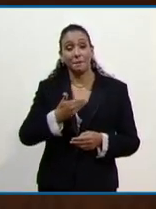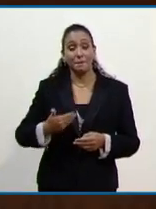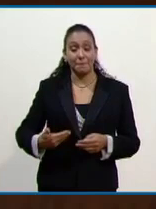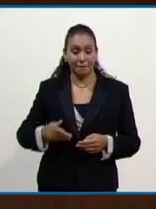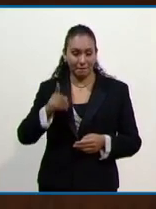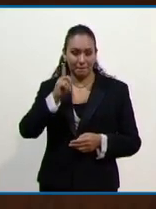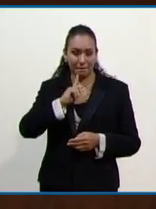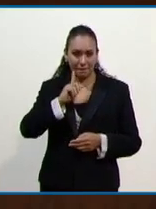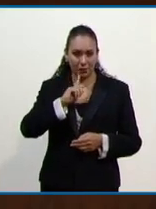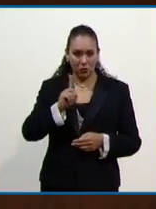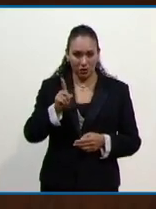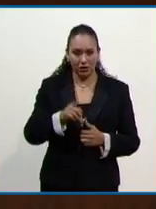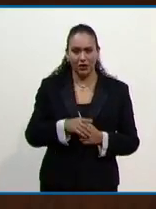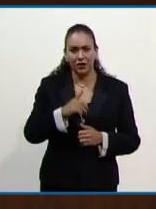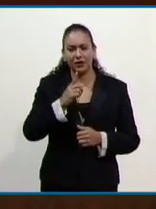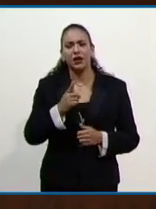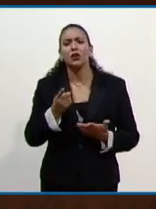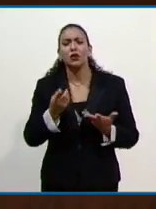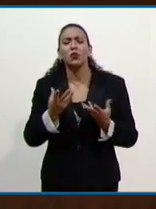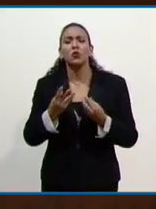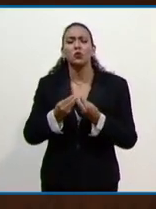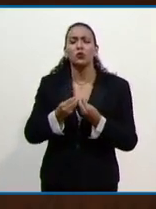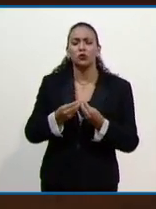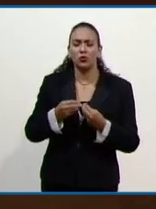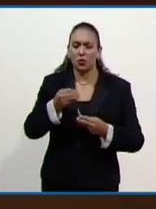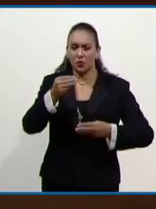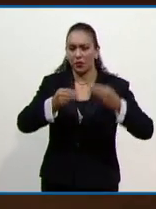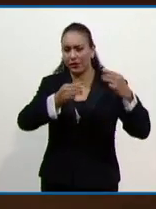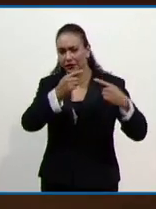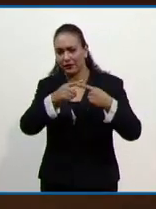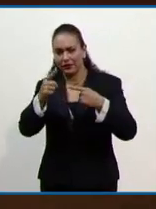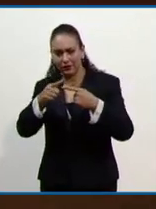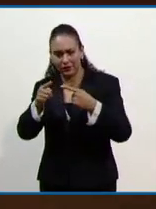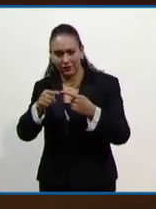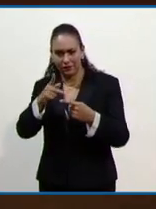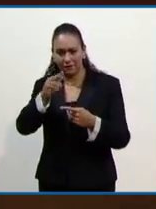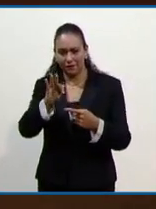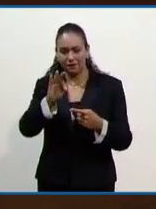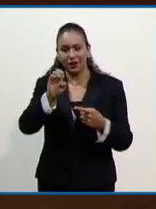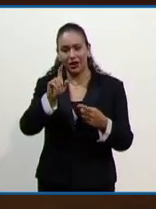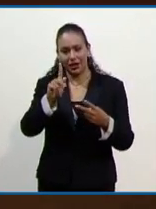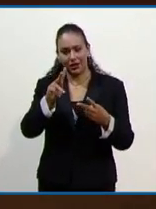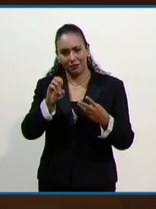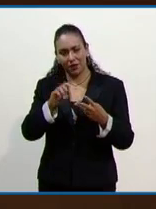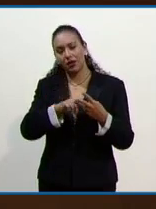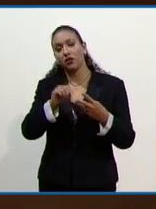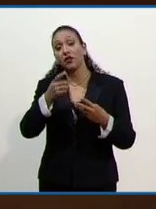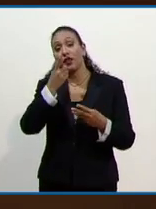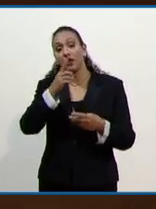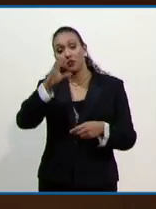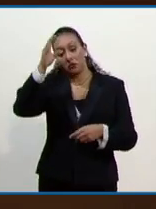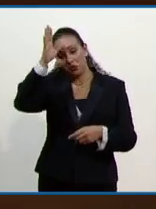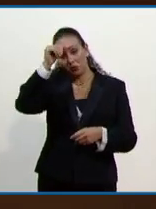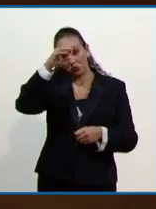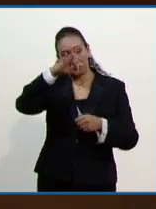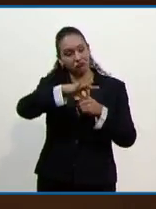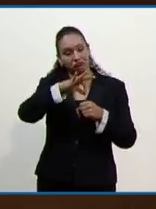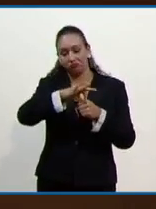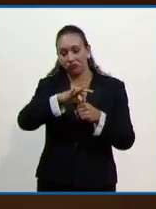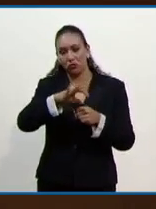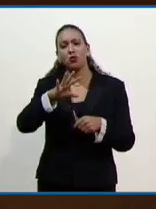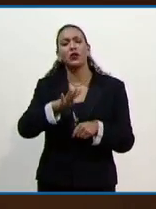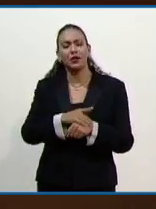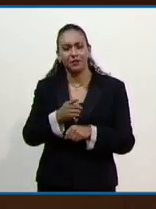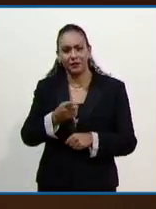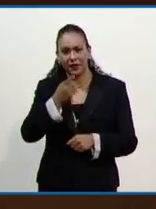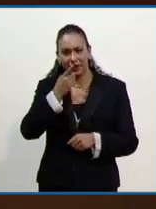Soto Fregoso y los magistrados Felipe de la Mata y Felipe Alfredo Fuentes Barrera votaron en contra al considerar que se